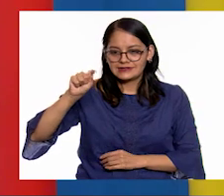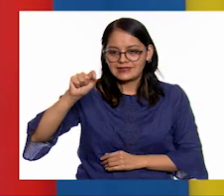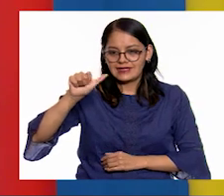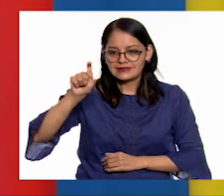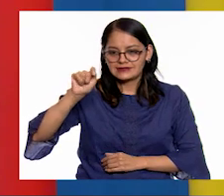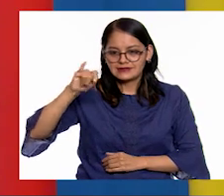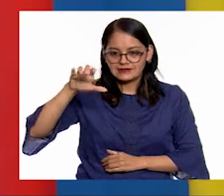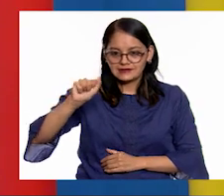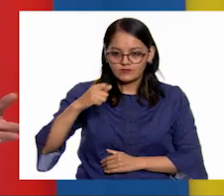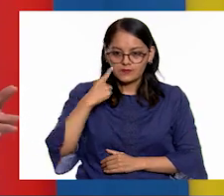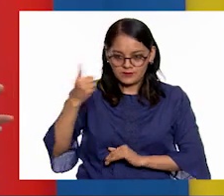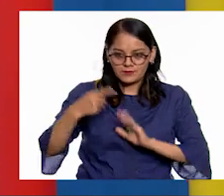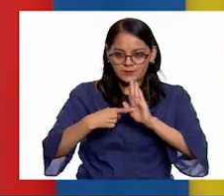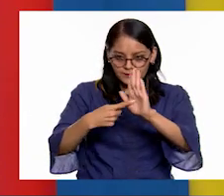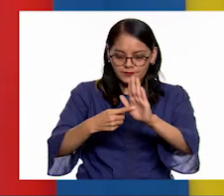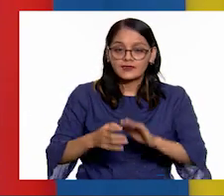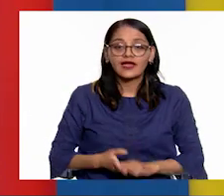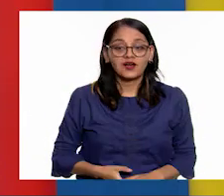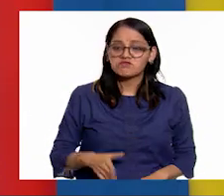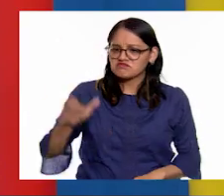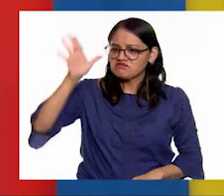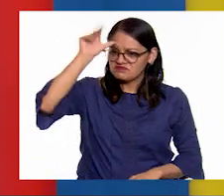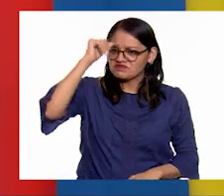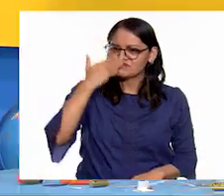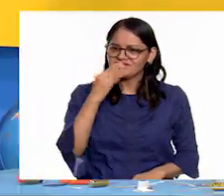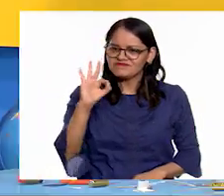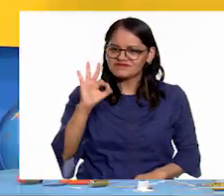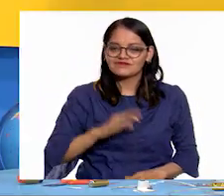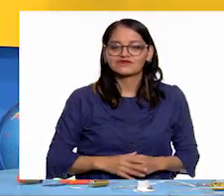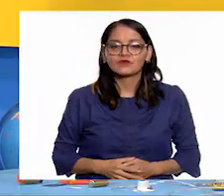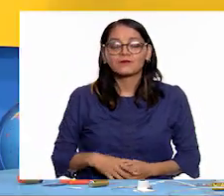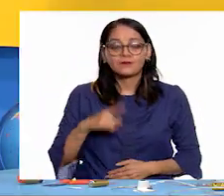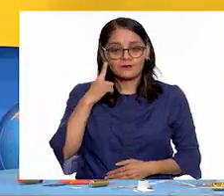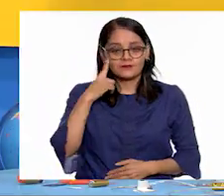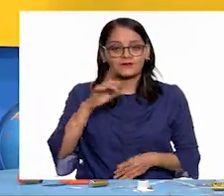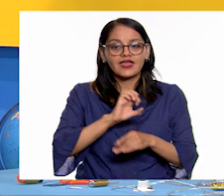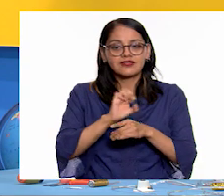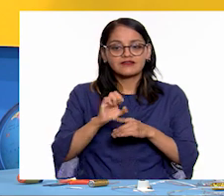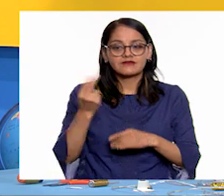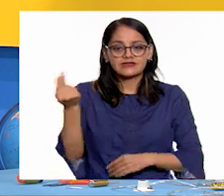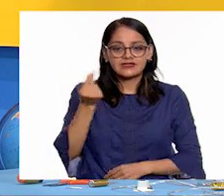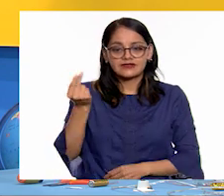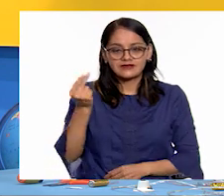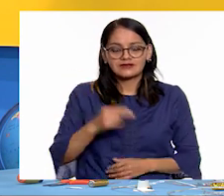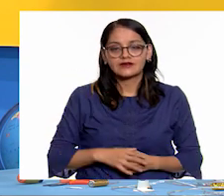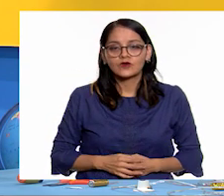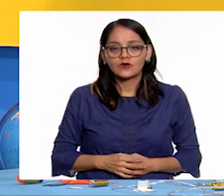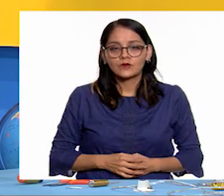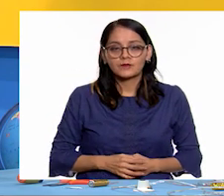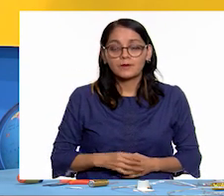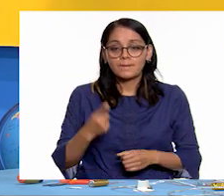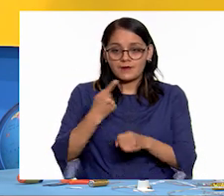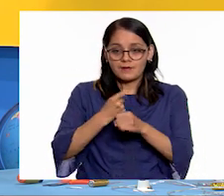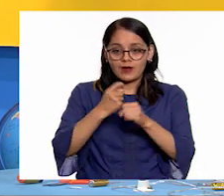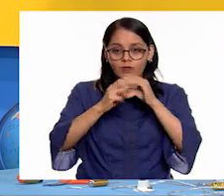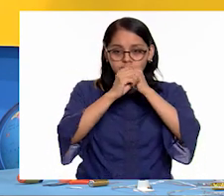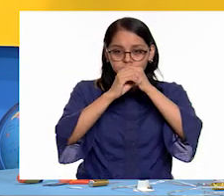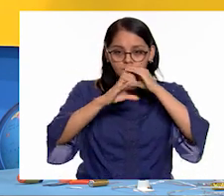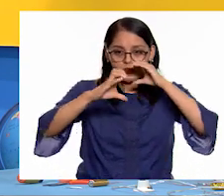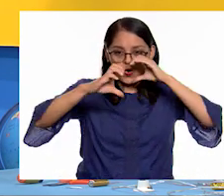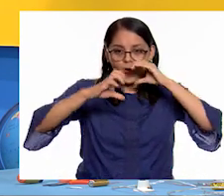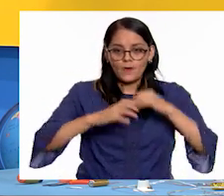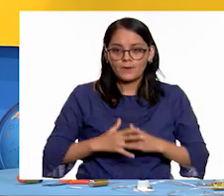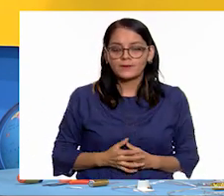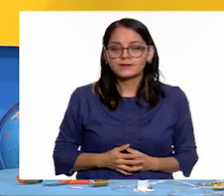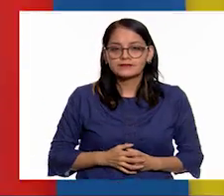parece? De acuerdo, maestra, me parece muy bien. Muy bien. Entonces necesitamos un globo inflado, como el que tenemos